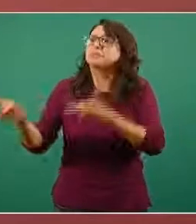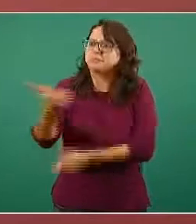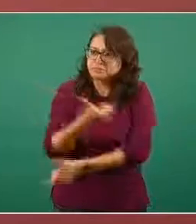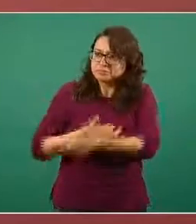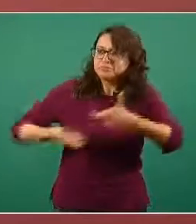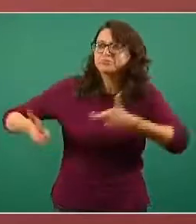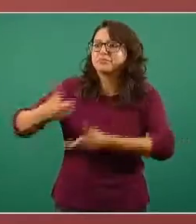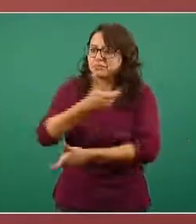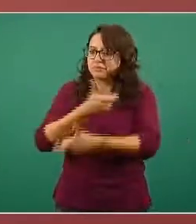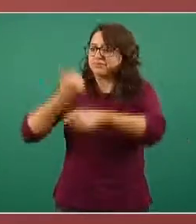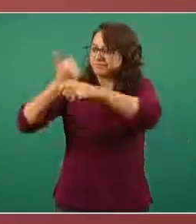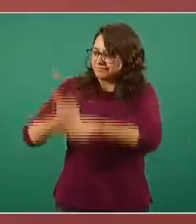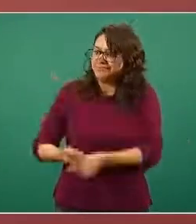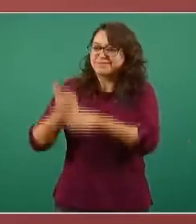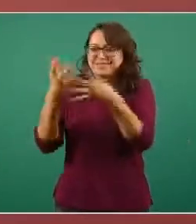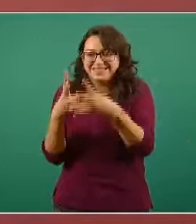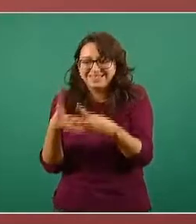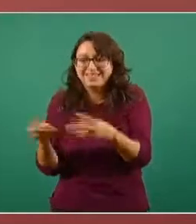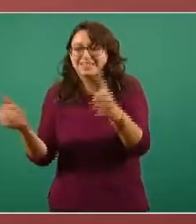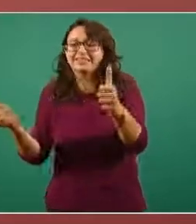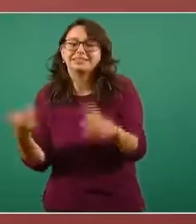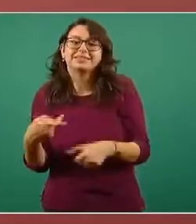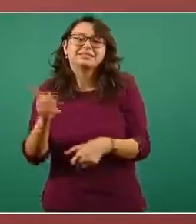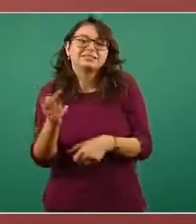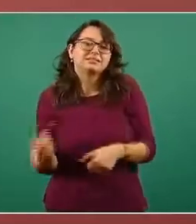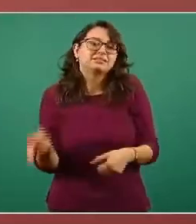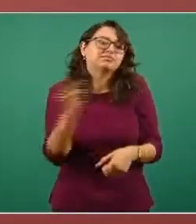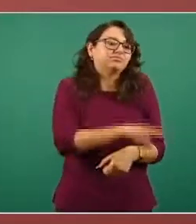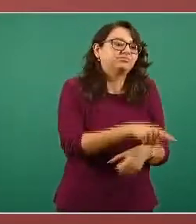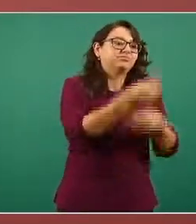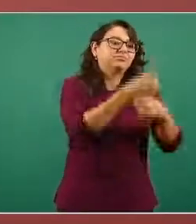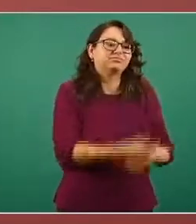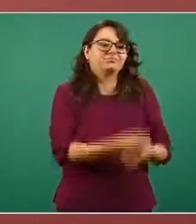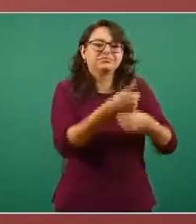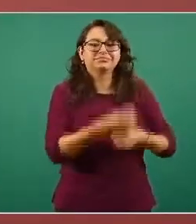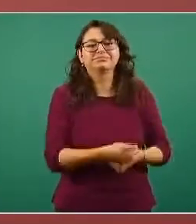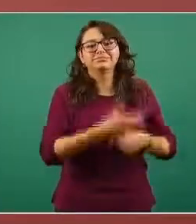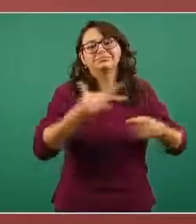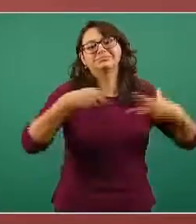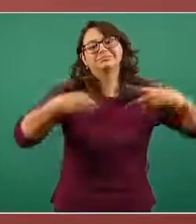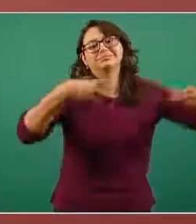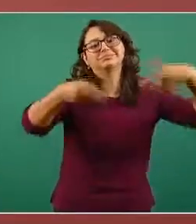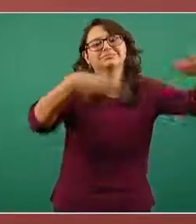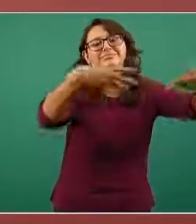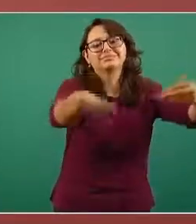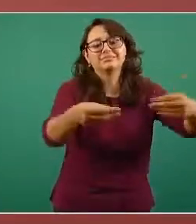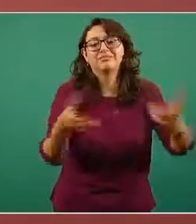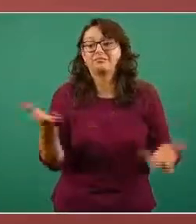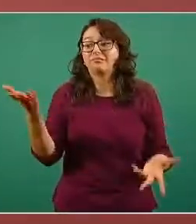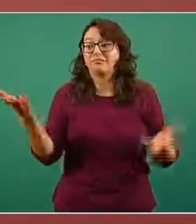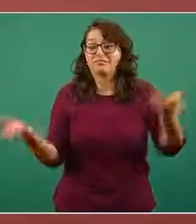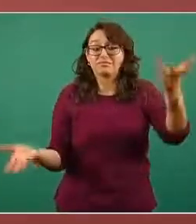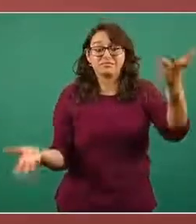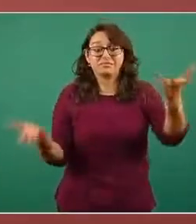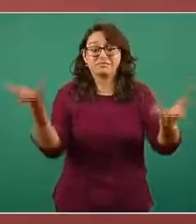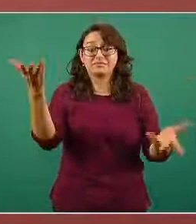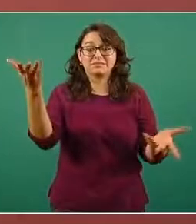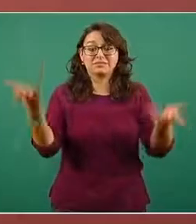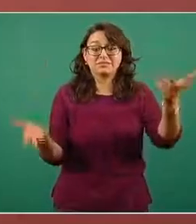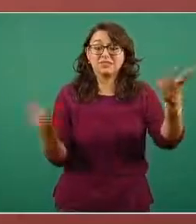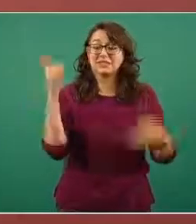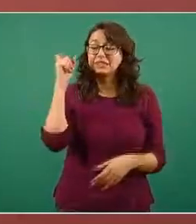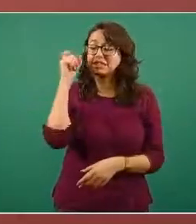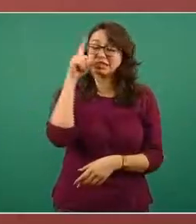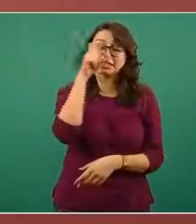los elementos sociales y la economía, pero desde luego hay más contagios. Y el equilibrio exacto entre una y otra es un equilibrio